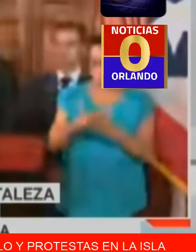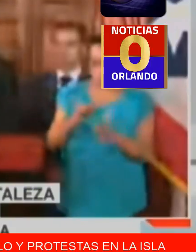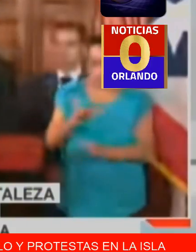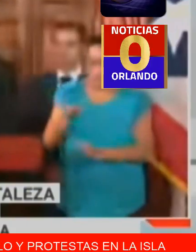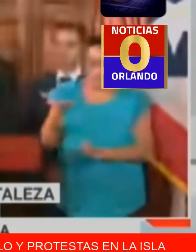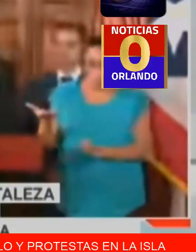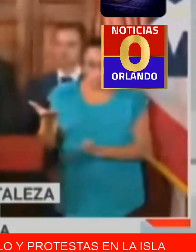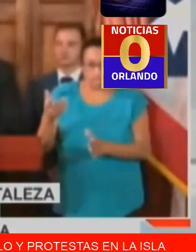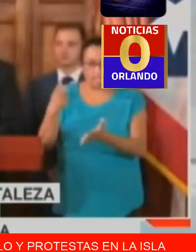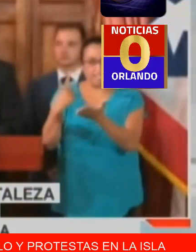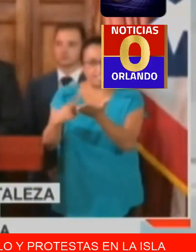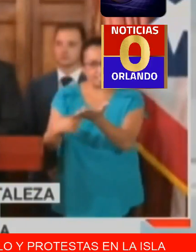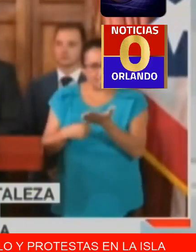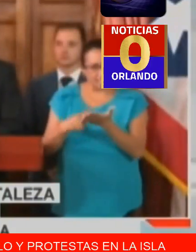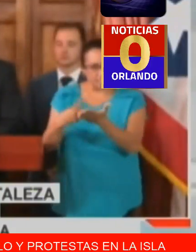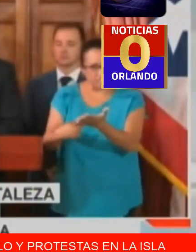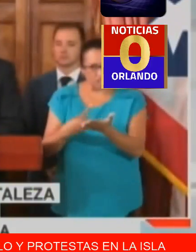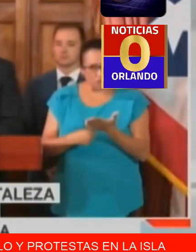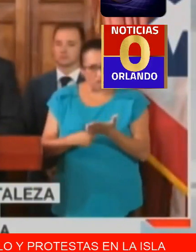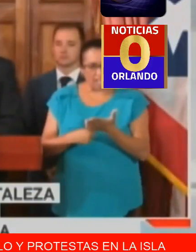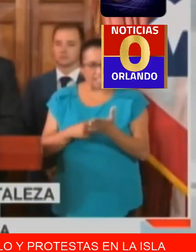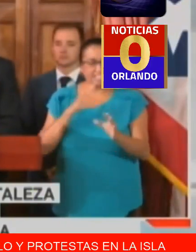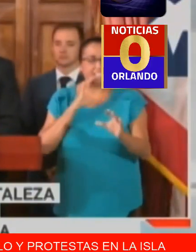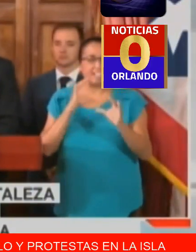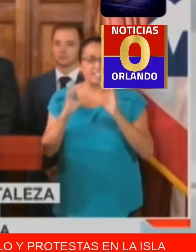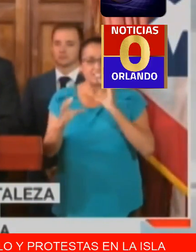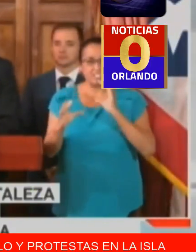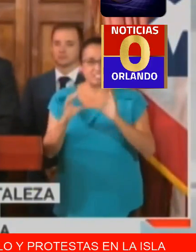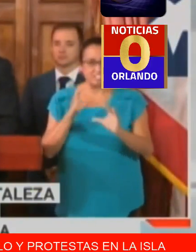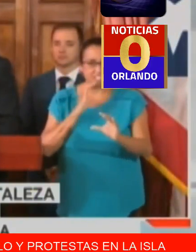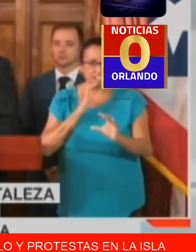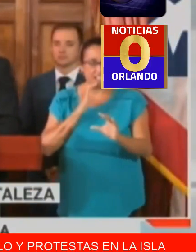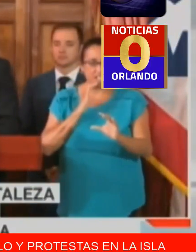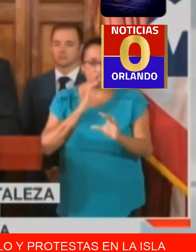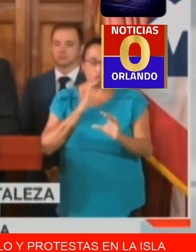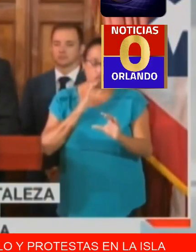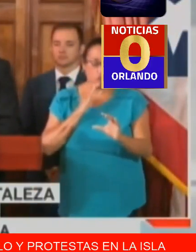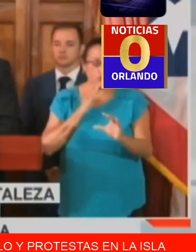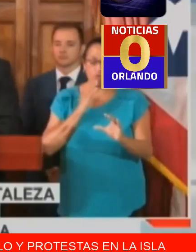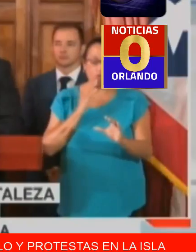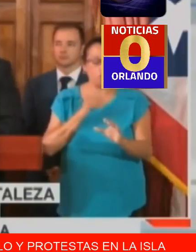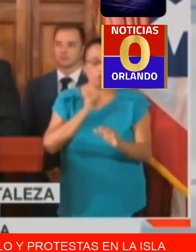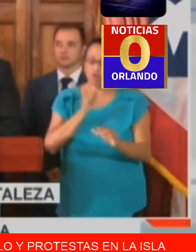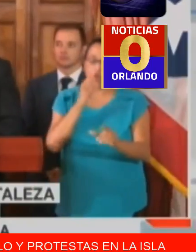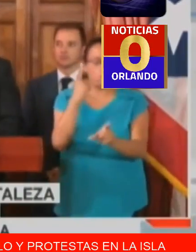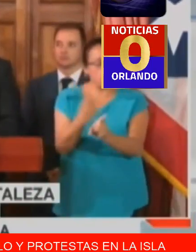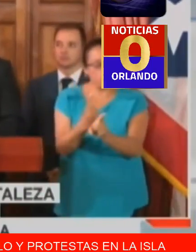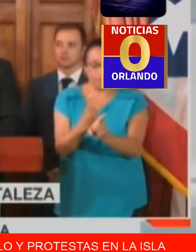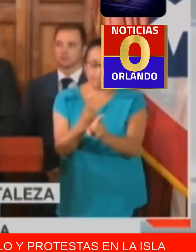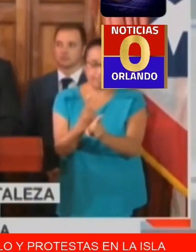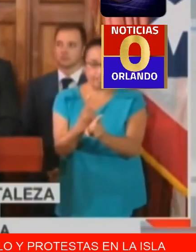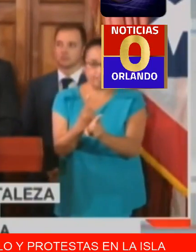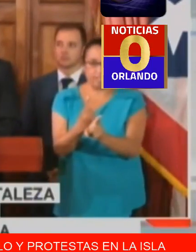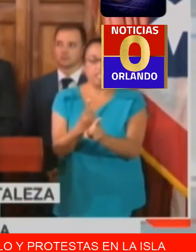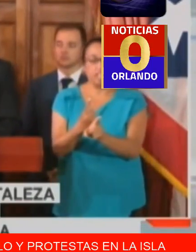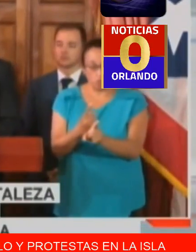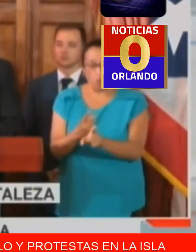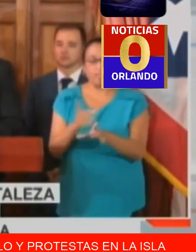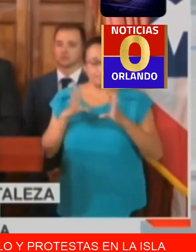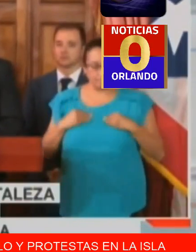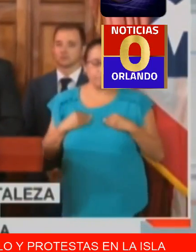nosotros que discutimos en ese chat, si fueron impropias y lo admití, de nuevo,